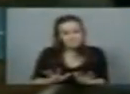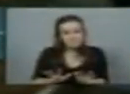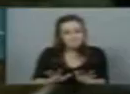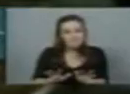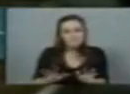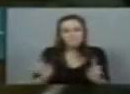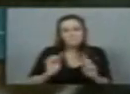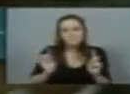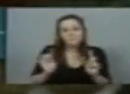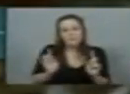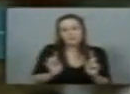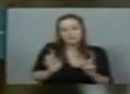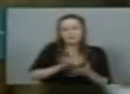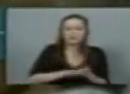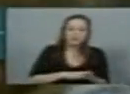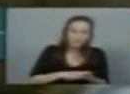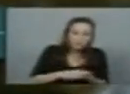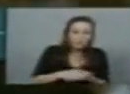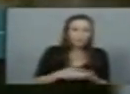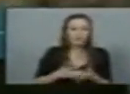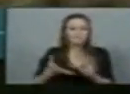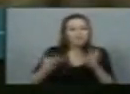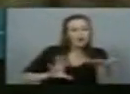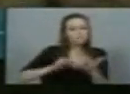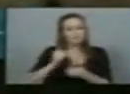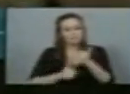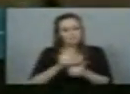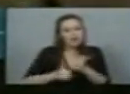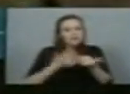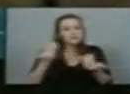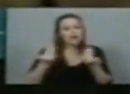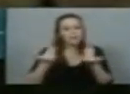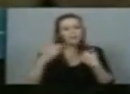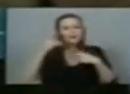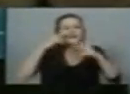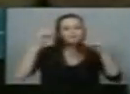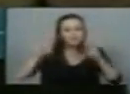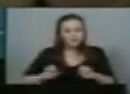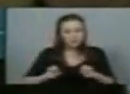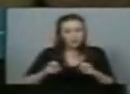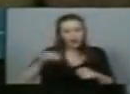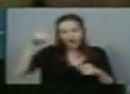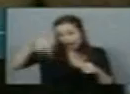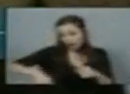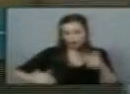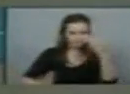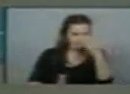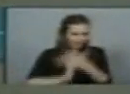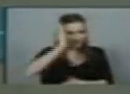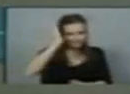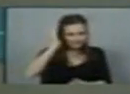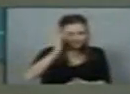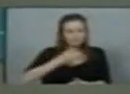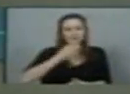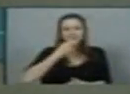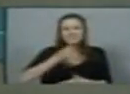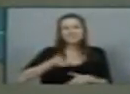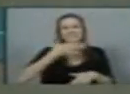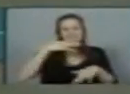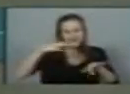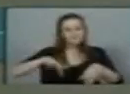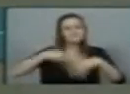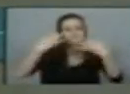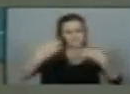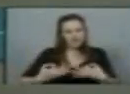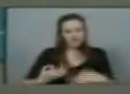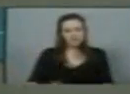la estructura de una empresa oscurantista para que se averigüe de una vez y para siempre si efectivamente